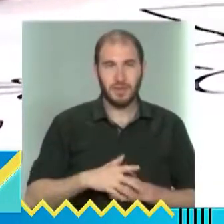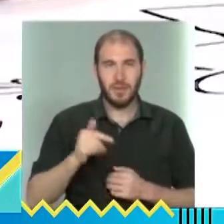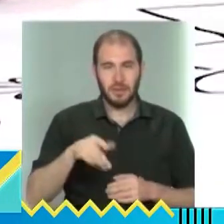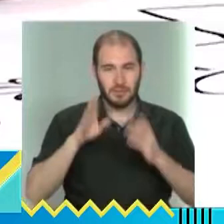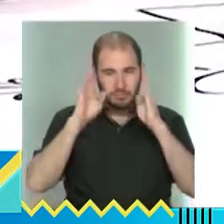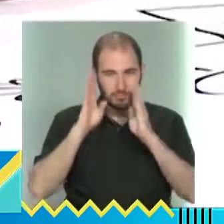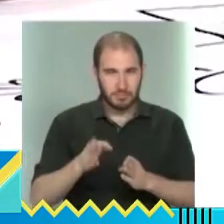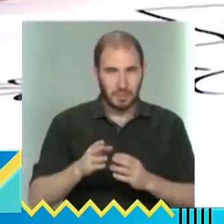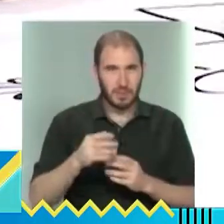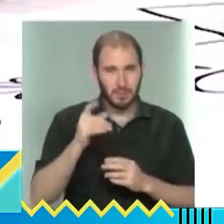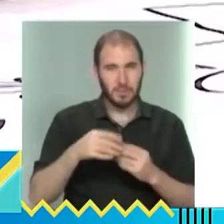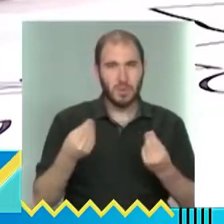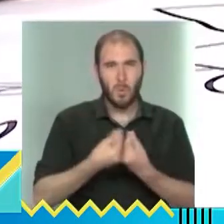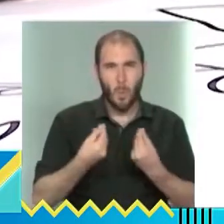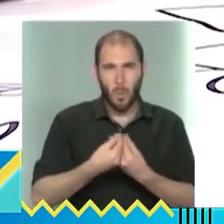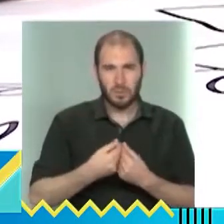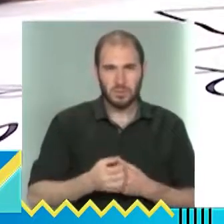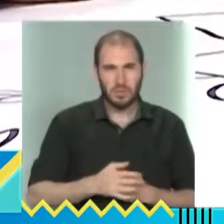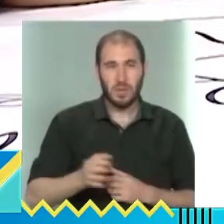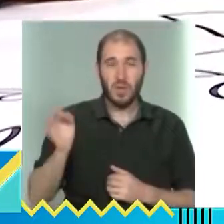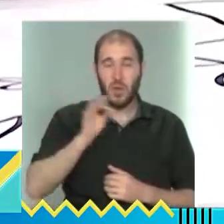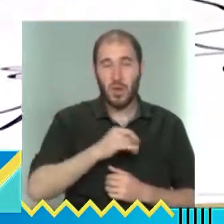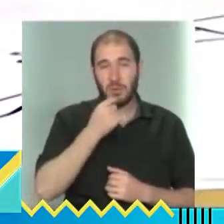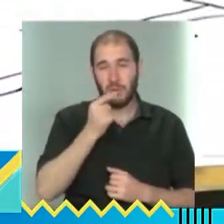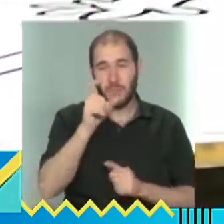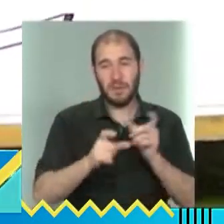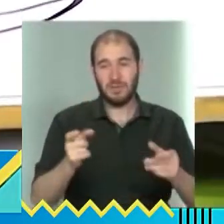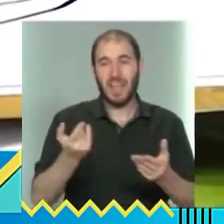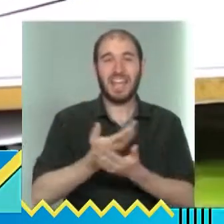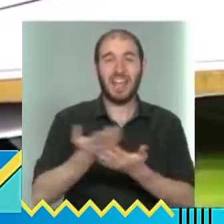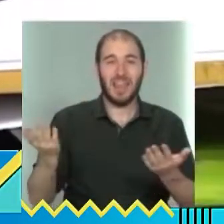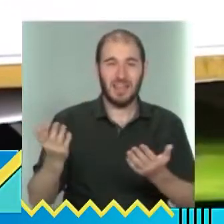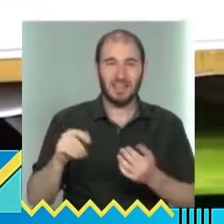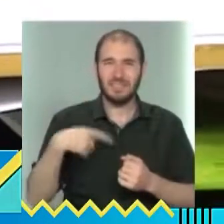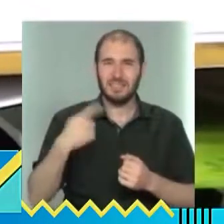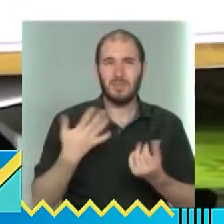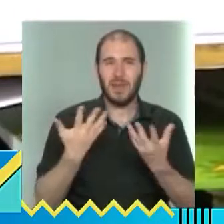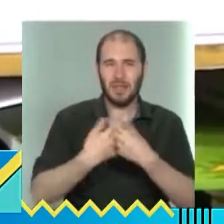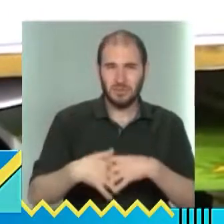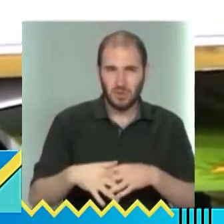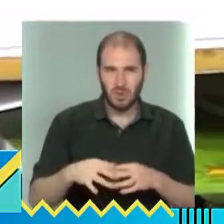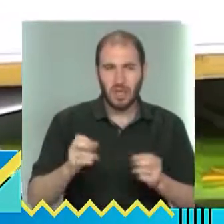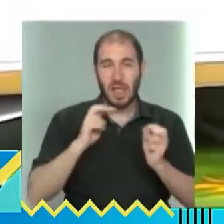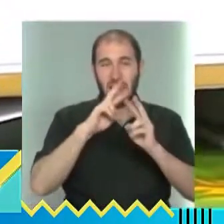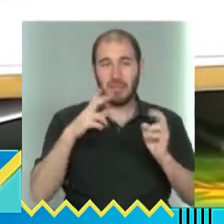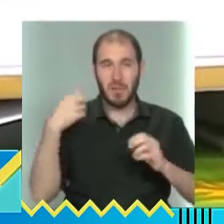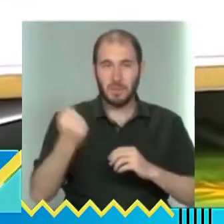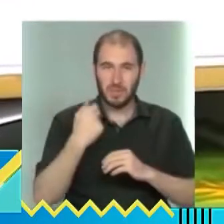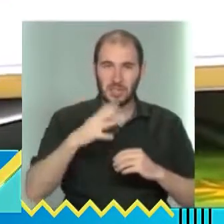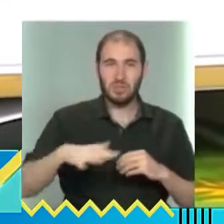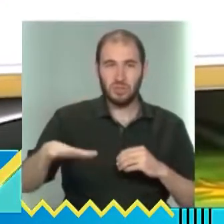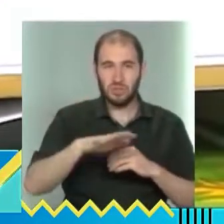dirigido a la mayor cantidad de gente posible, por lo menos a un público masivo, y por eso siempre está relacionado con la coyuntura